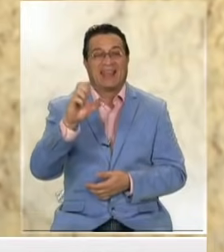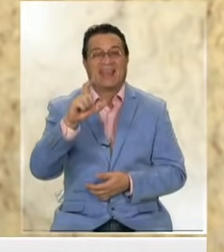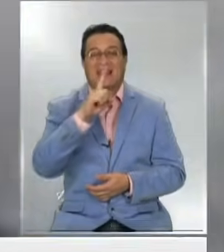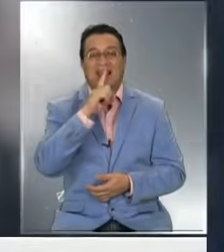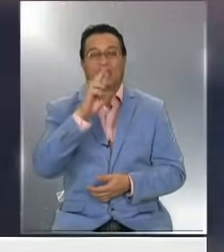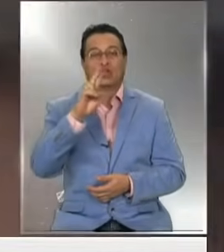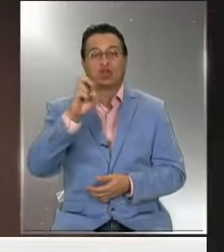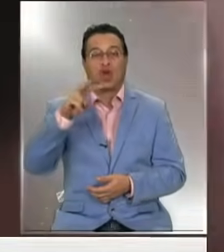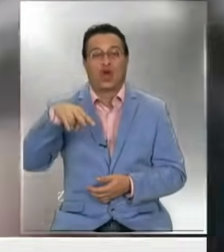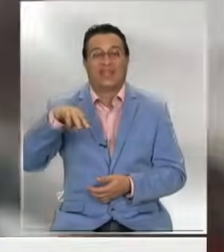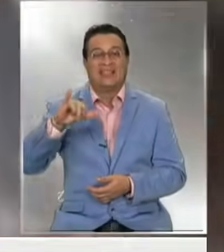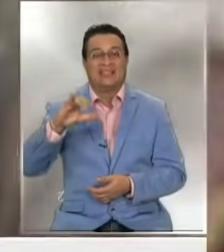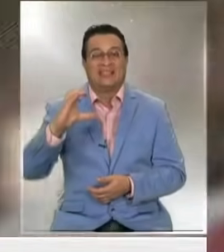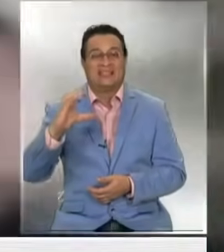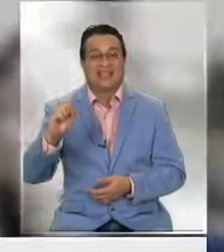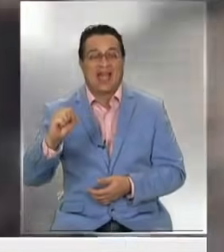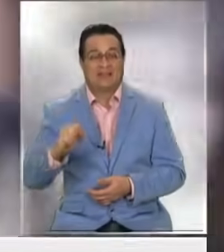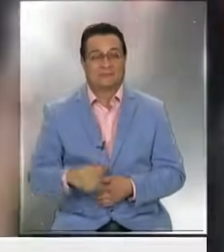principalmente.